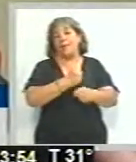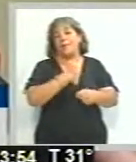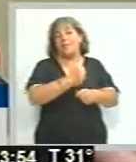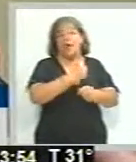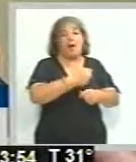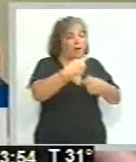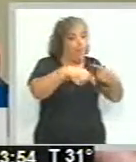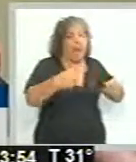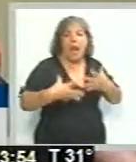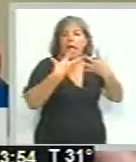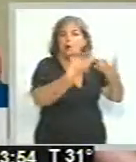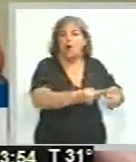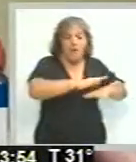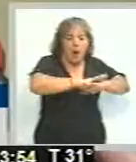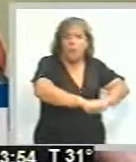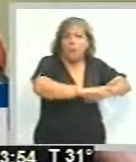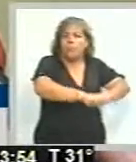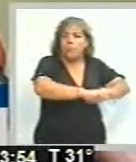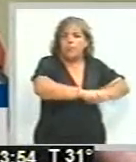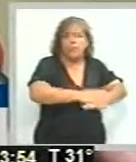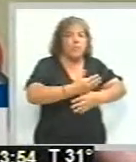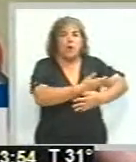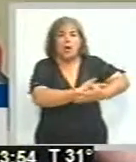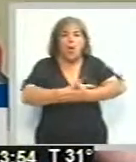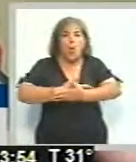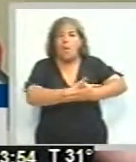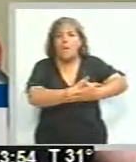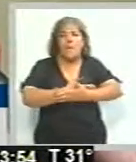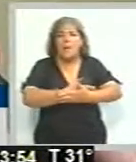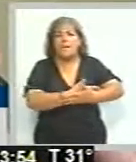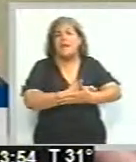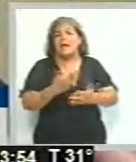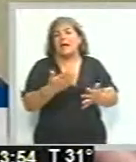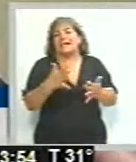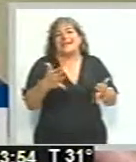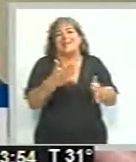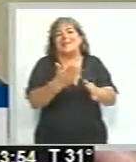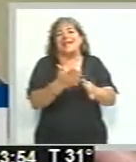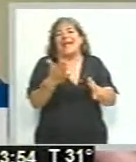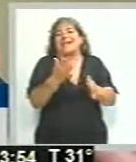de resucitación, porque es un niño prácticamente premortem